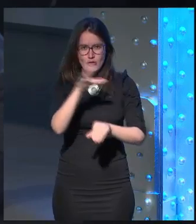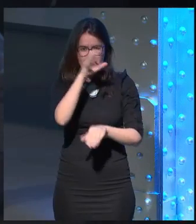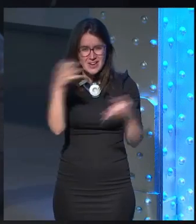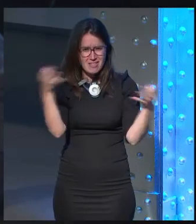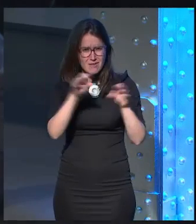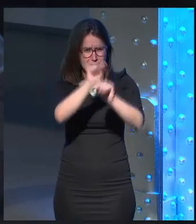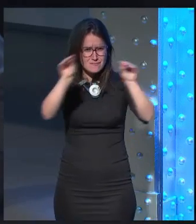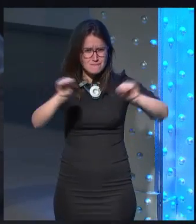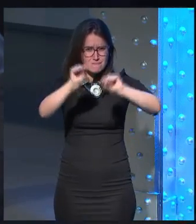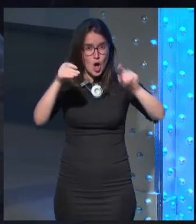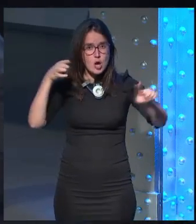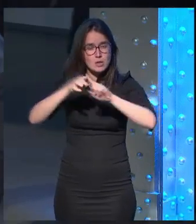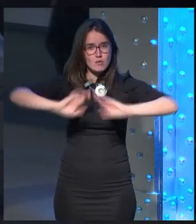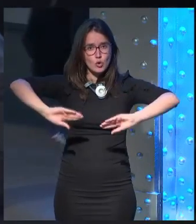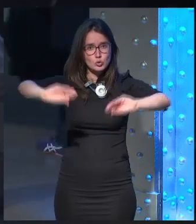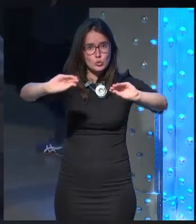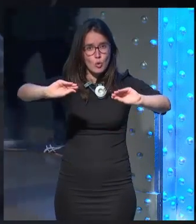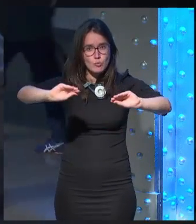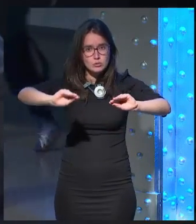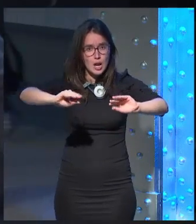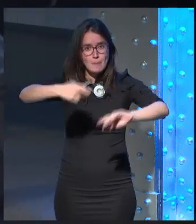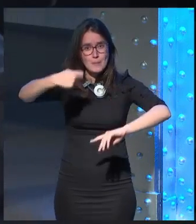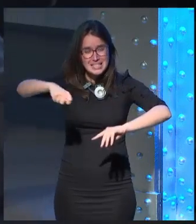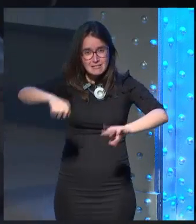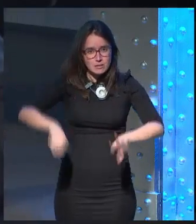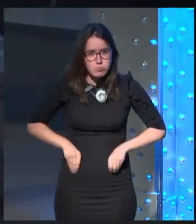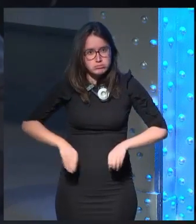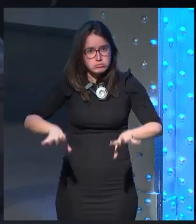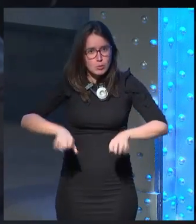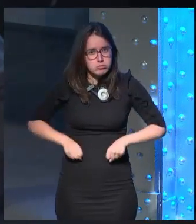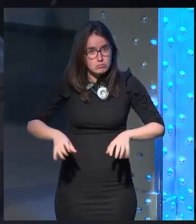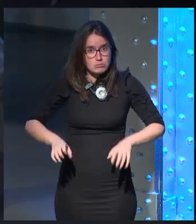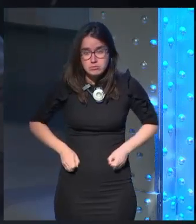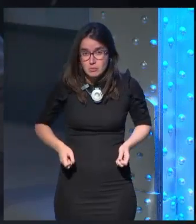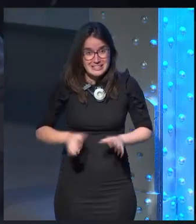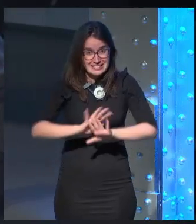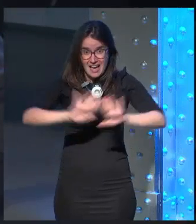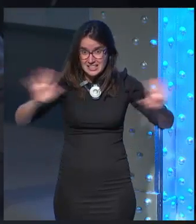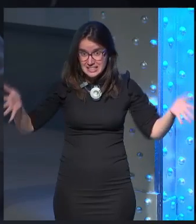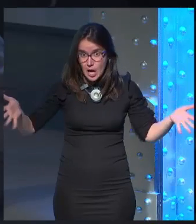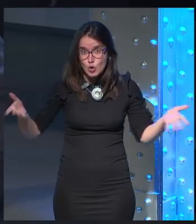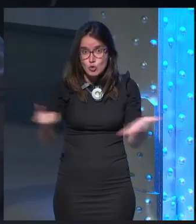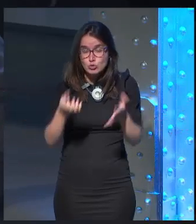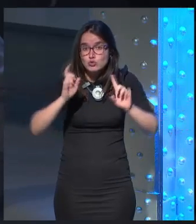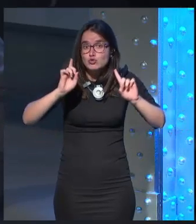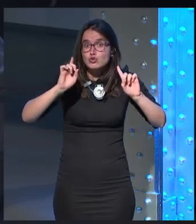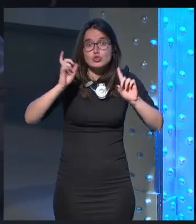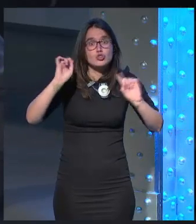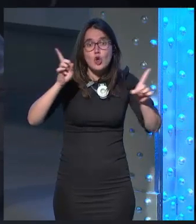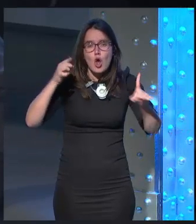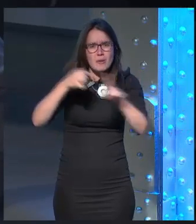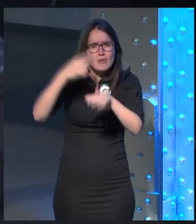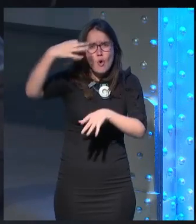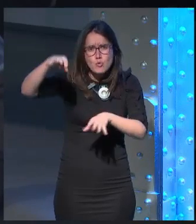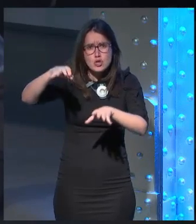científica y que su objetivo no sea ser elegido y reelegido y que simplemente todo gire en torno a esto de permanecer